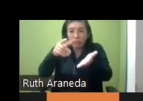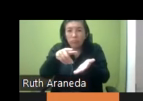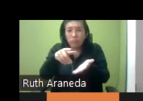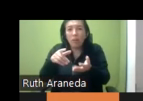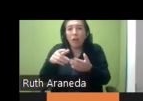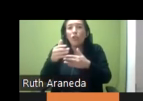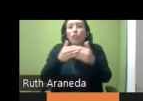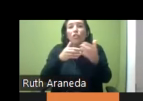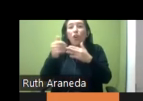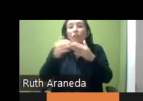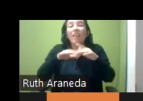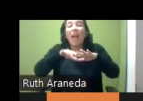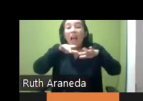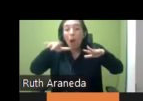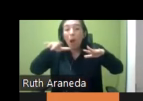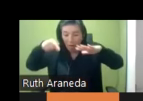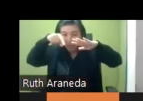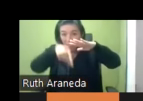bajo el agua.